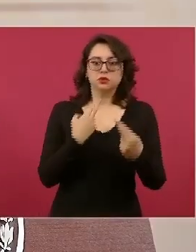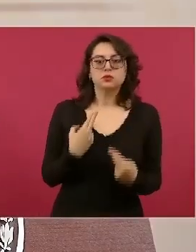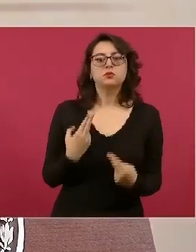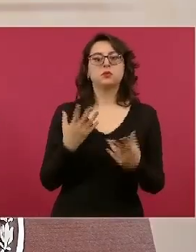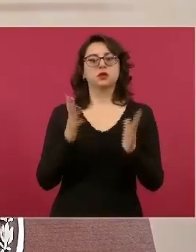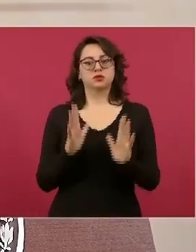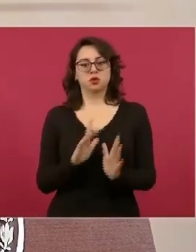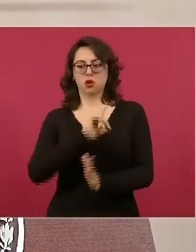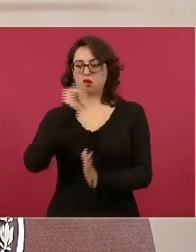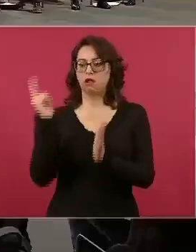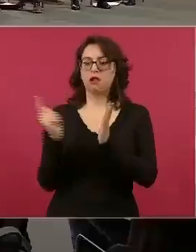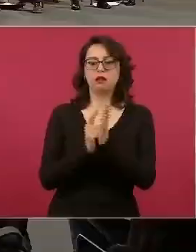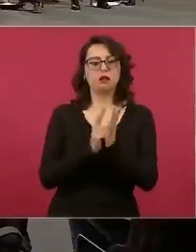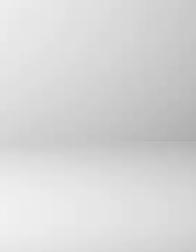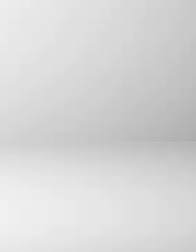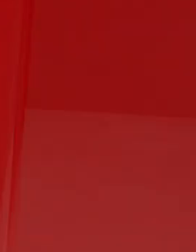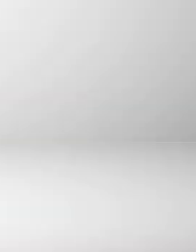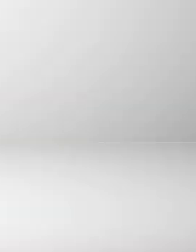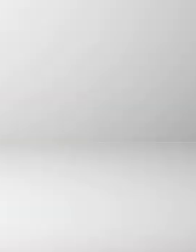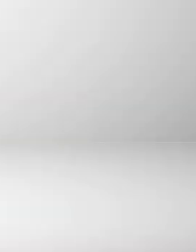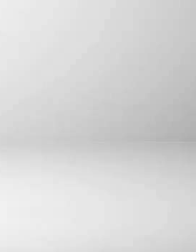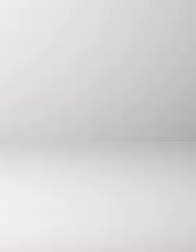que nos brinda la ley. Muchas gracias, señor presidente.